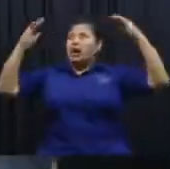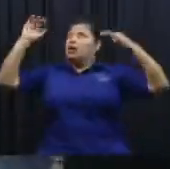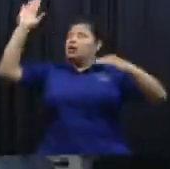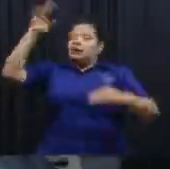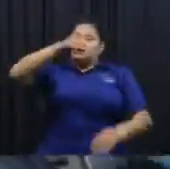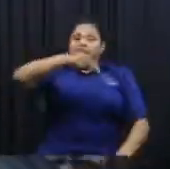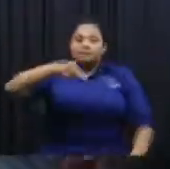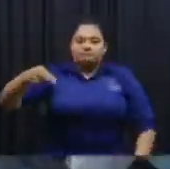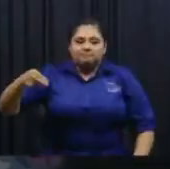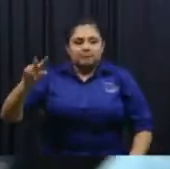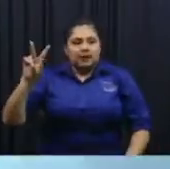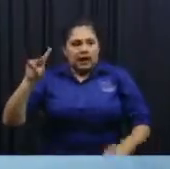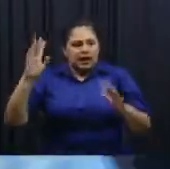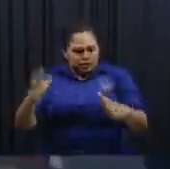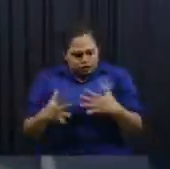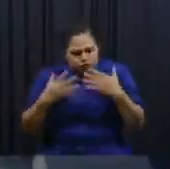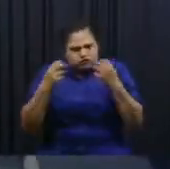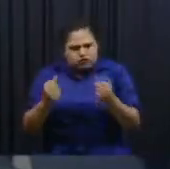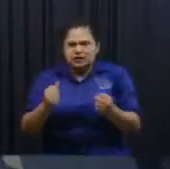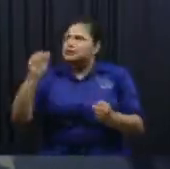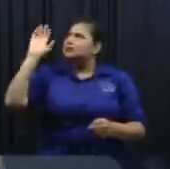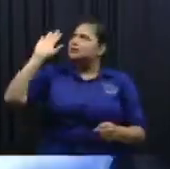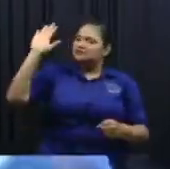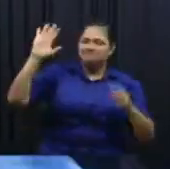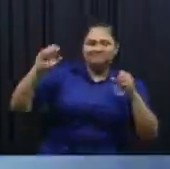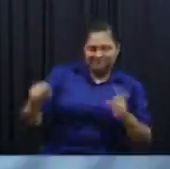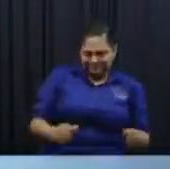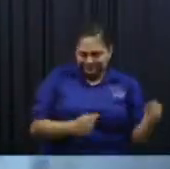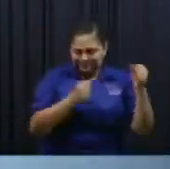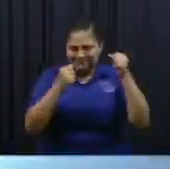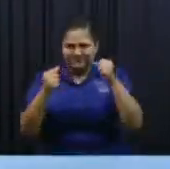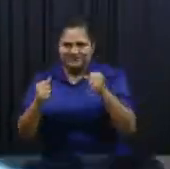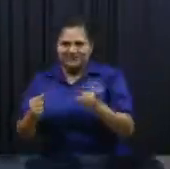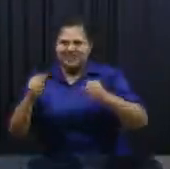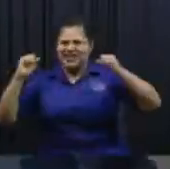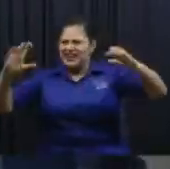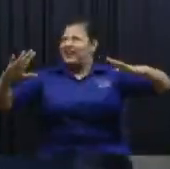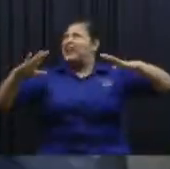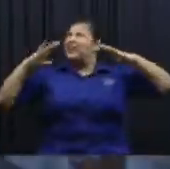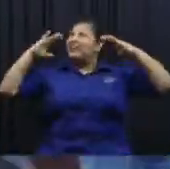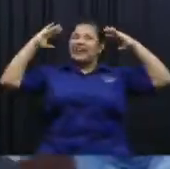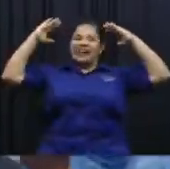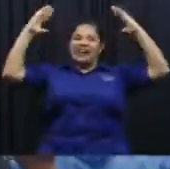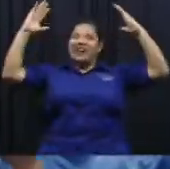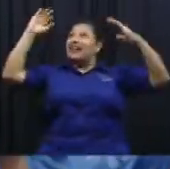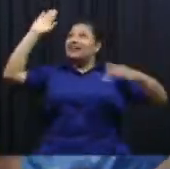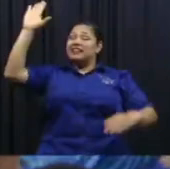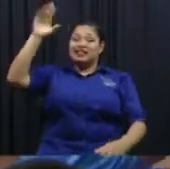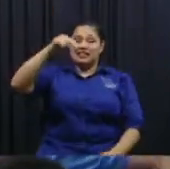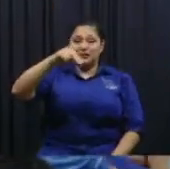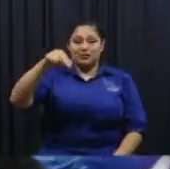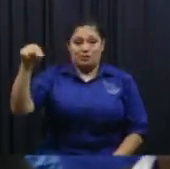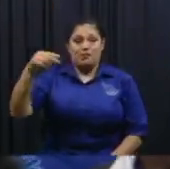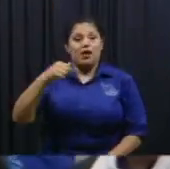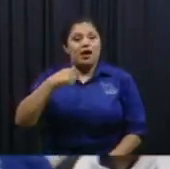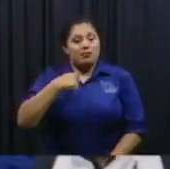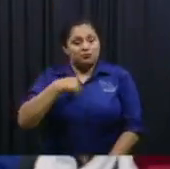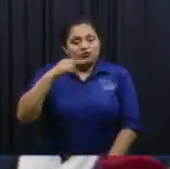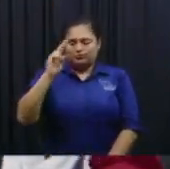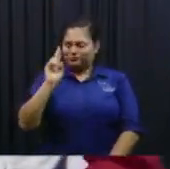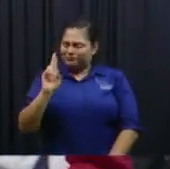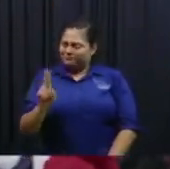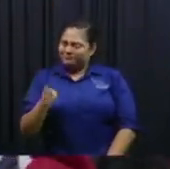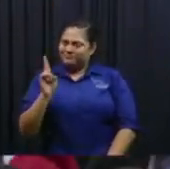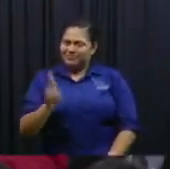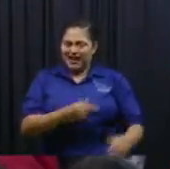por lo grande de su nombre por la fuerza de su poder o lo grande